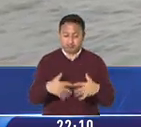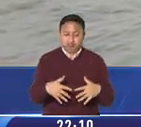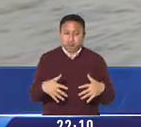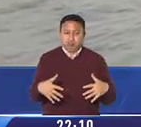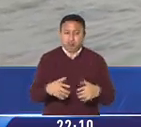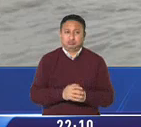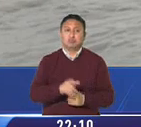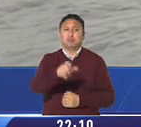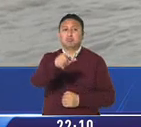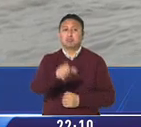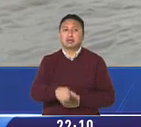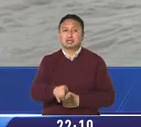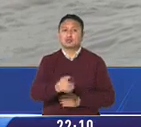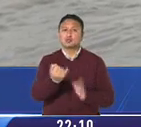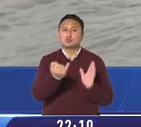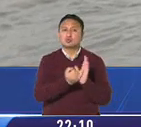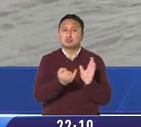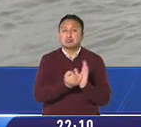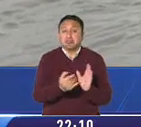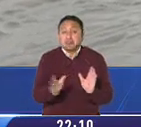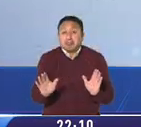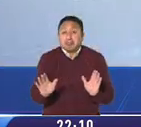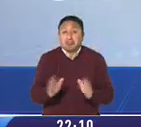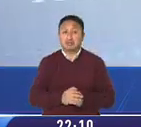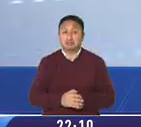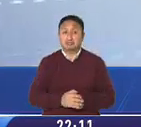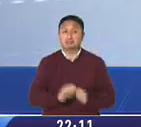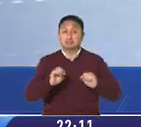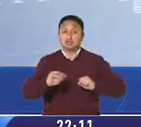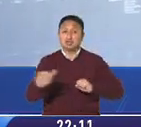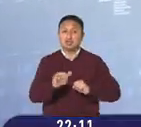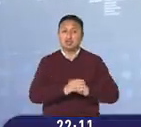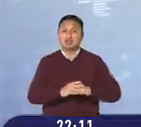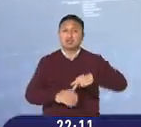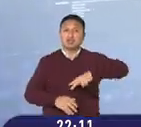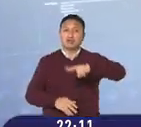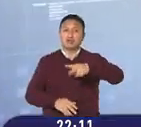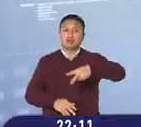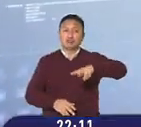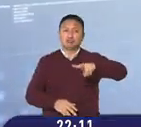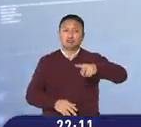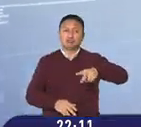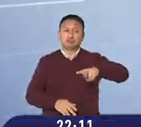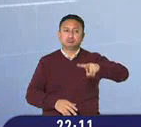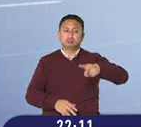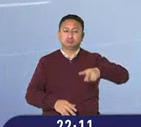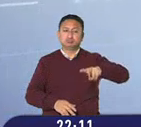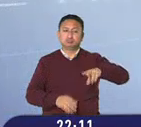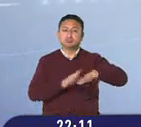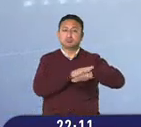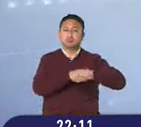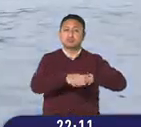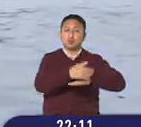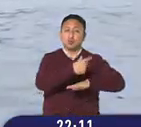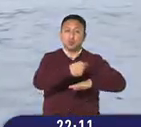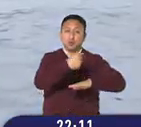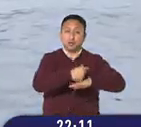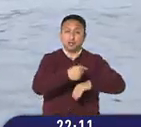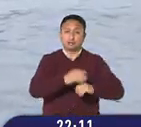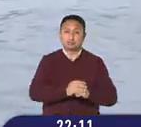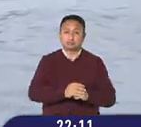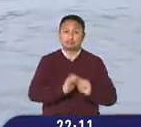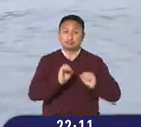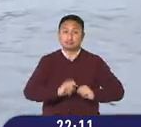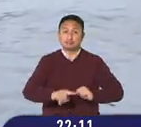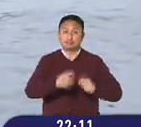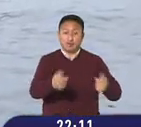de un ciudadano cuya identidad se desconoce, flotando en el río Guayas frente a un muelle ubicado en el sur de Guayaquil. Una vez